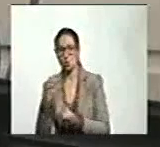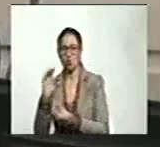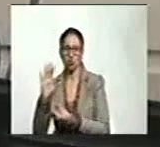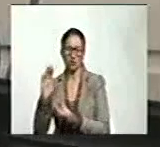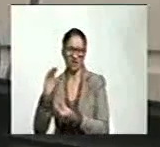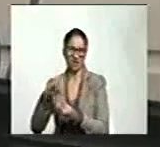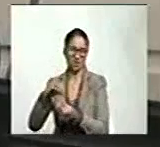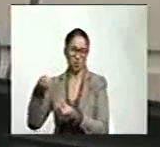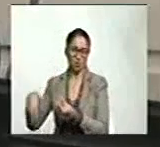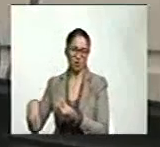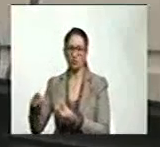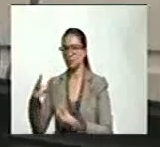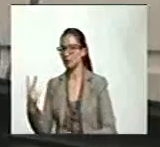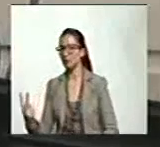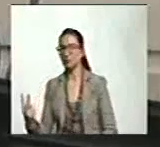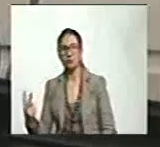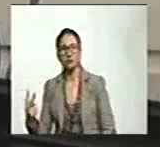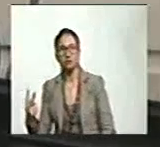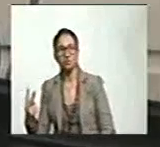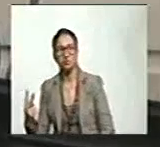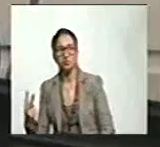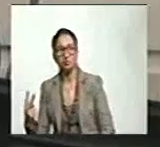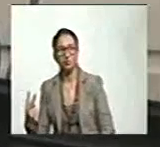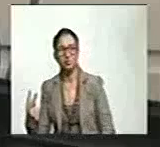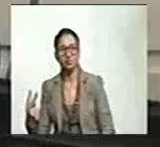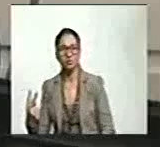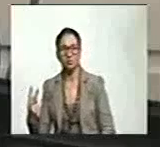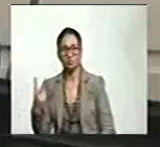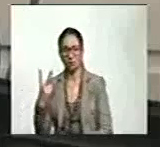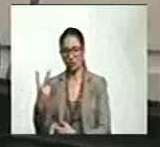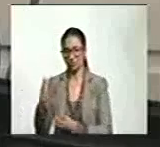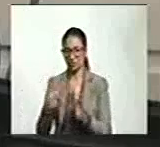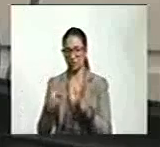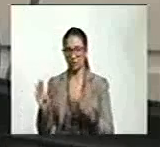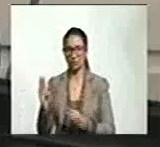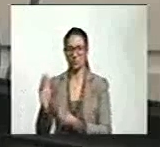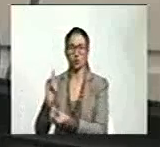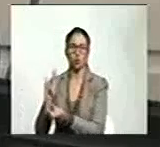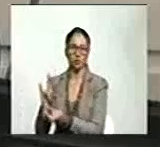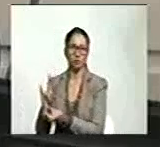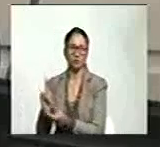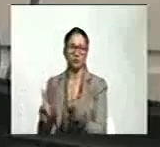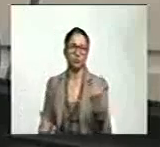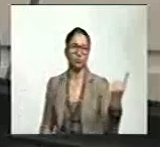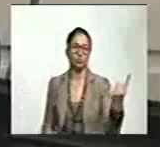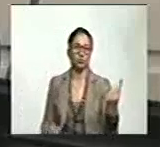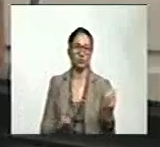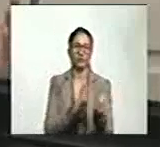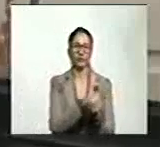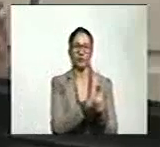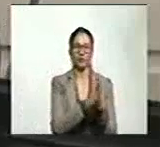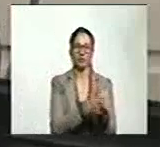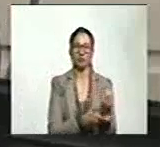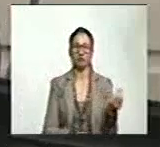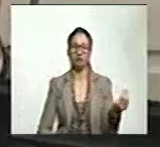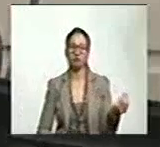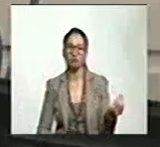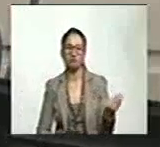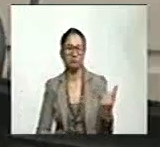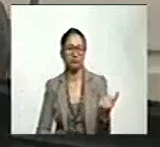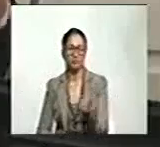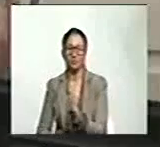un dos senadores dos senadores y del partido de la u y un senador del partido verde es que